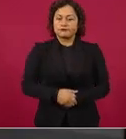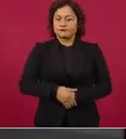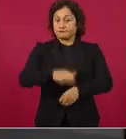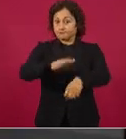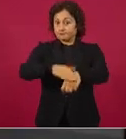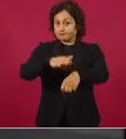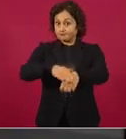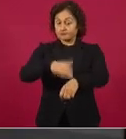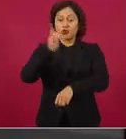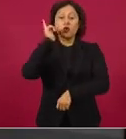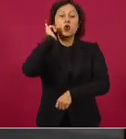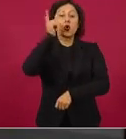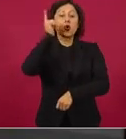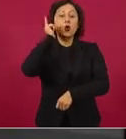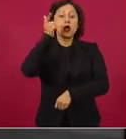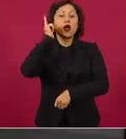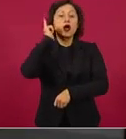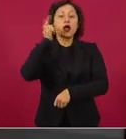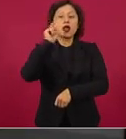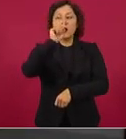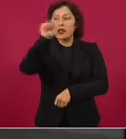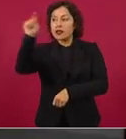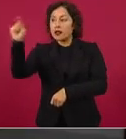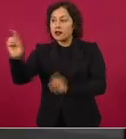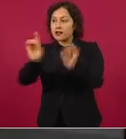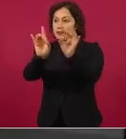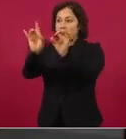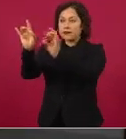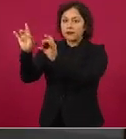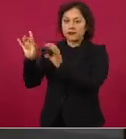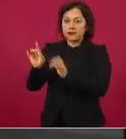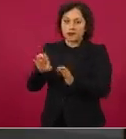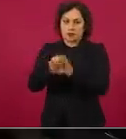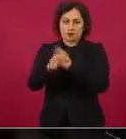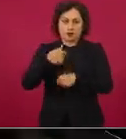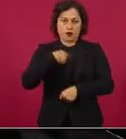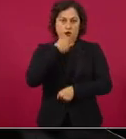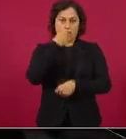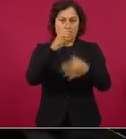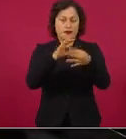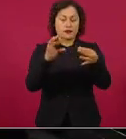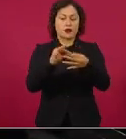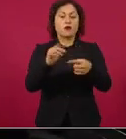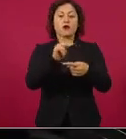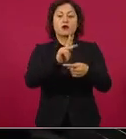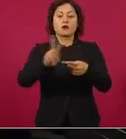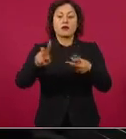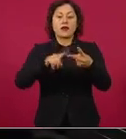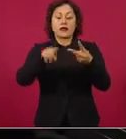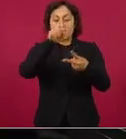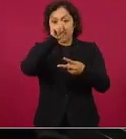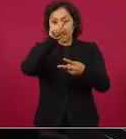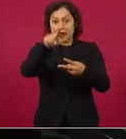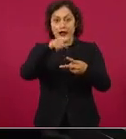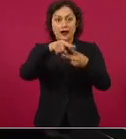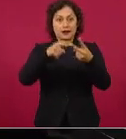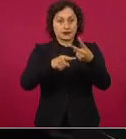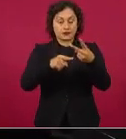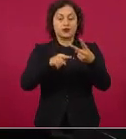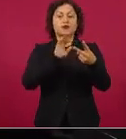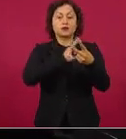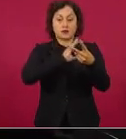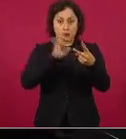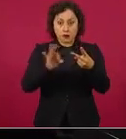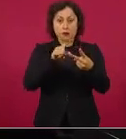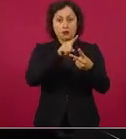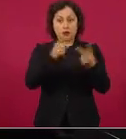en algunas situaciones, y en el caso de Vallarta, en el caso de Jalisco, Puerto Vallarta sobre todo, se puedan